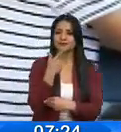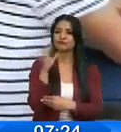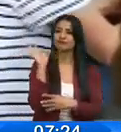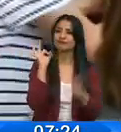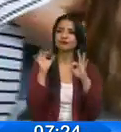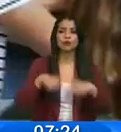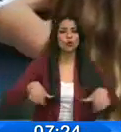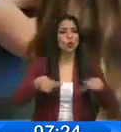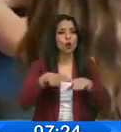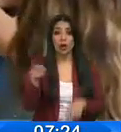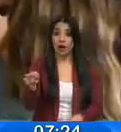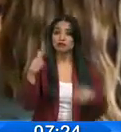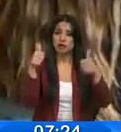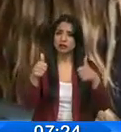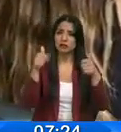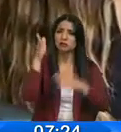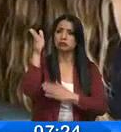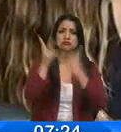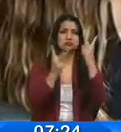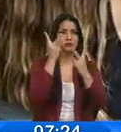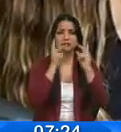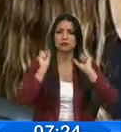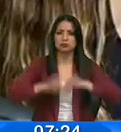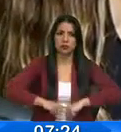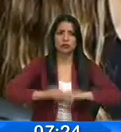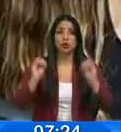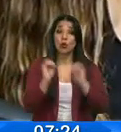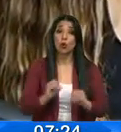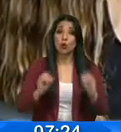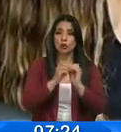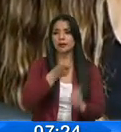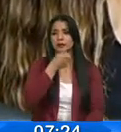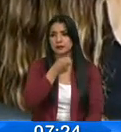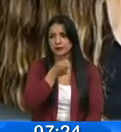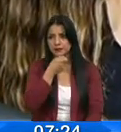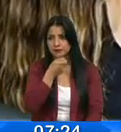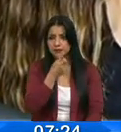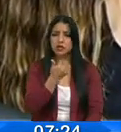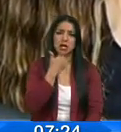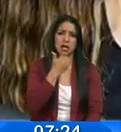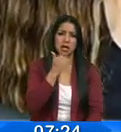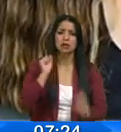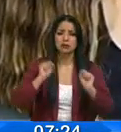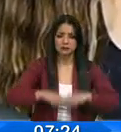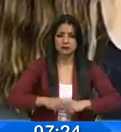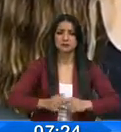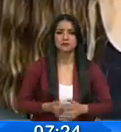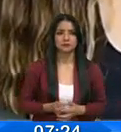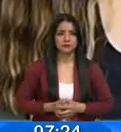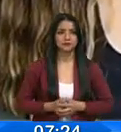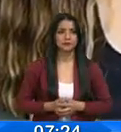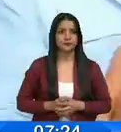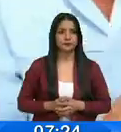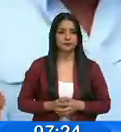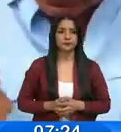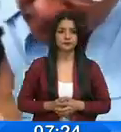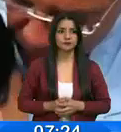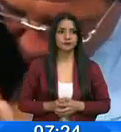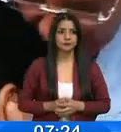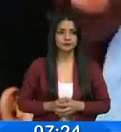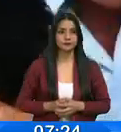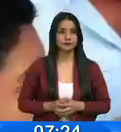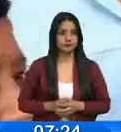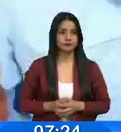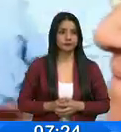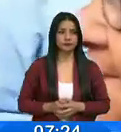sitios que el candidato visitará e incluso las entrevistas que realiza en medios de comunicación. Aquí se